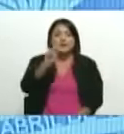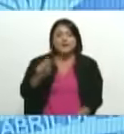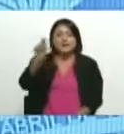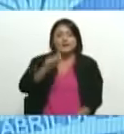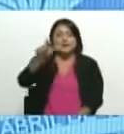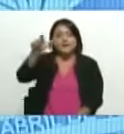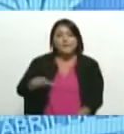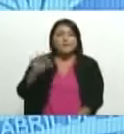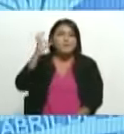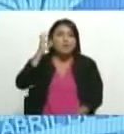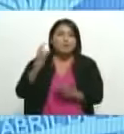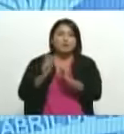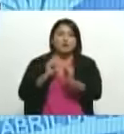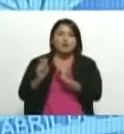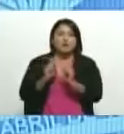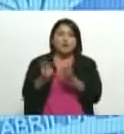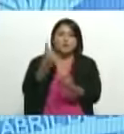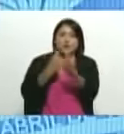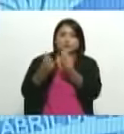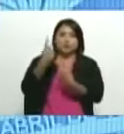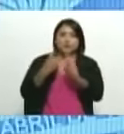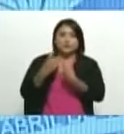Prín.